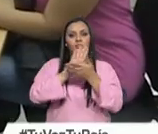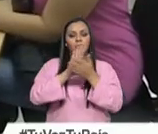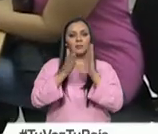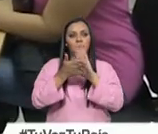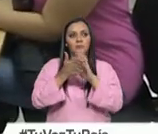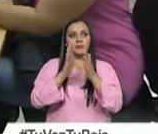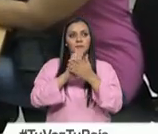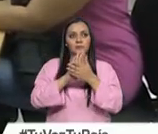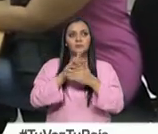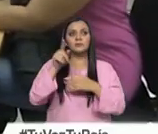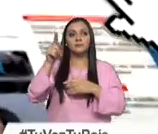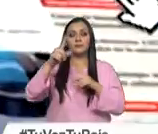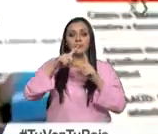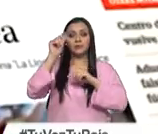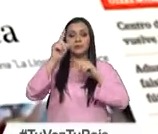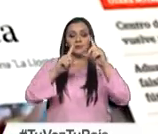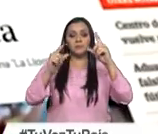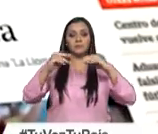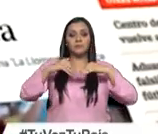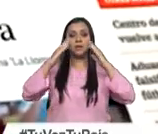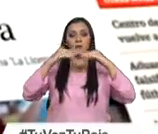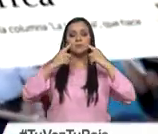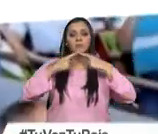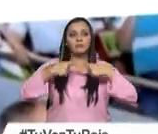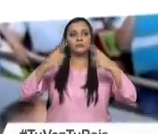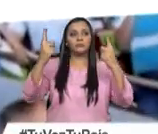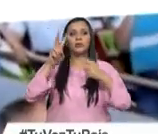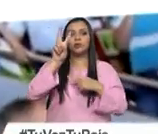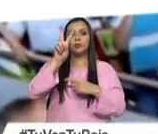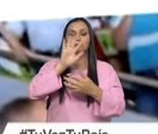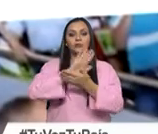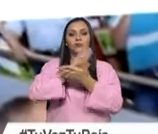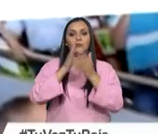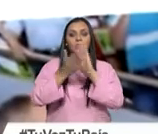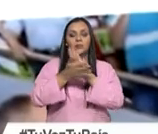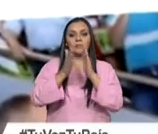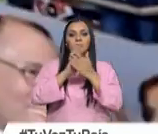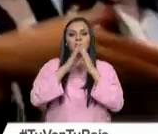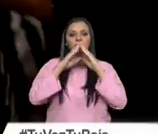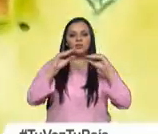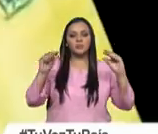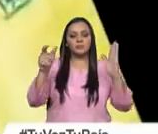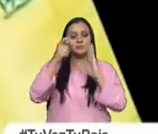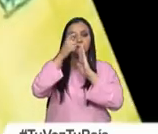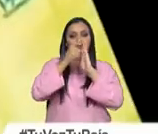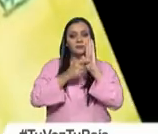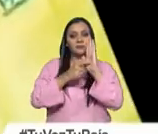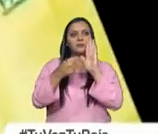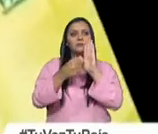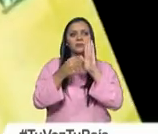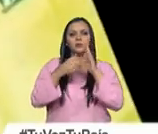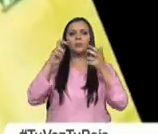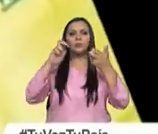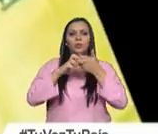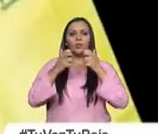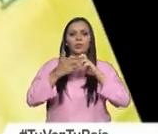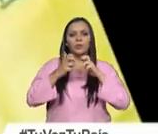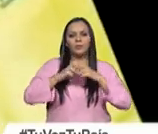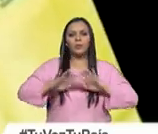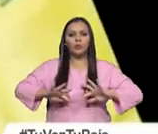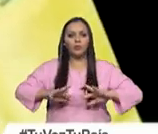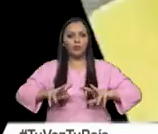La Estrella de Panamá publicó el pasado 2 de noviembre en su columna de chismes llamada La Llorona un supuesto informe